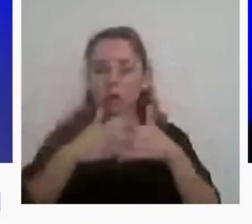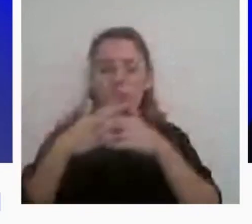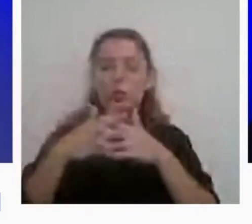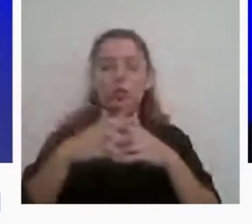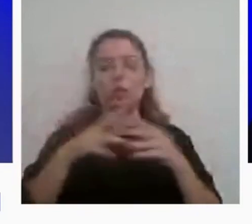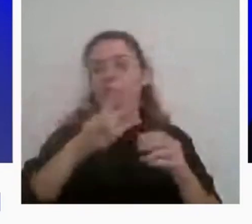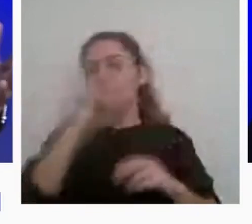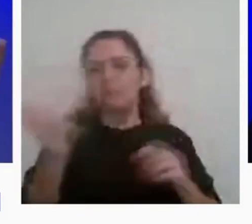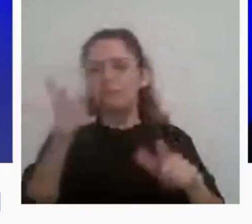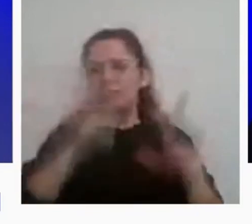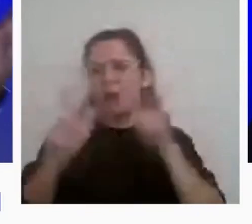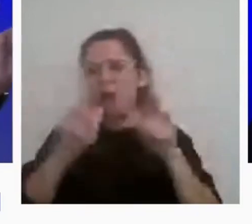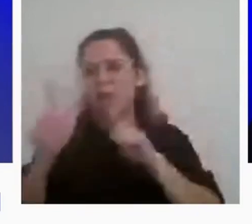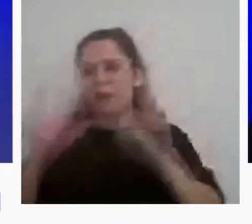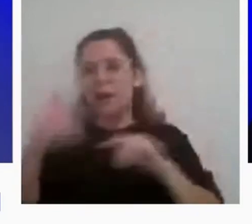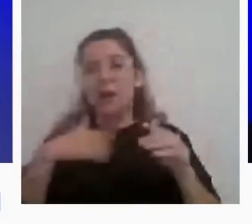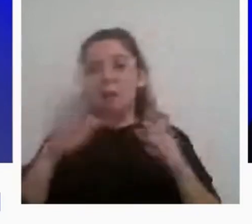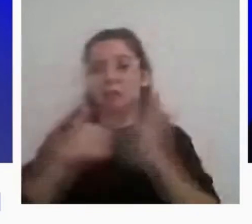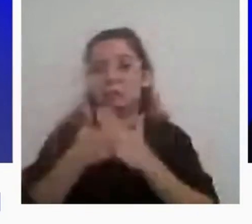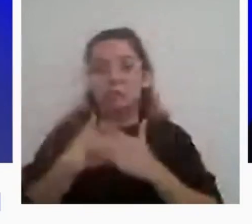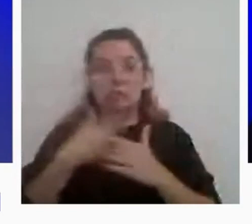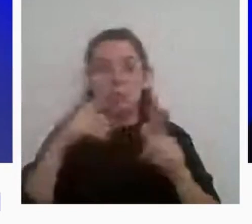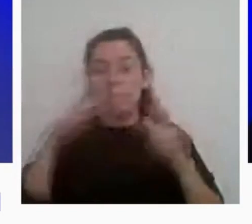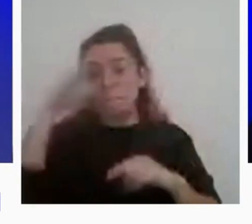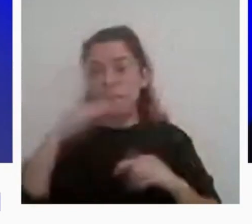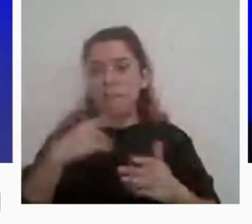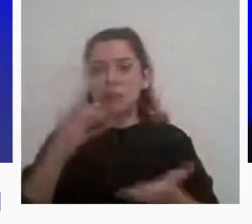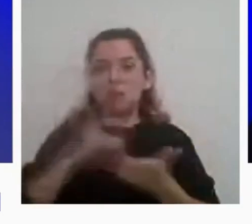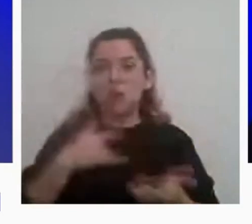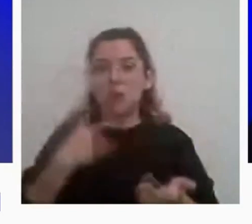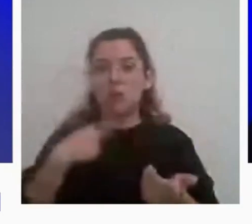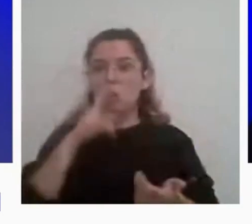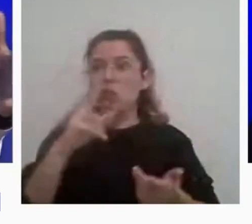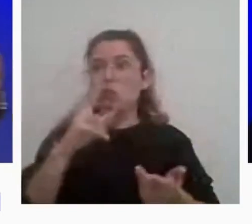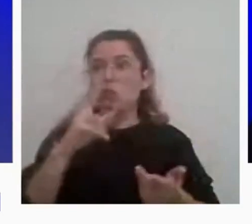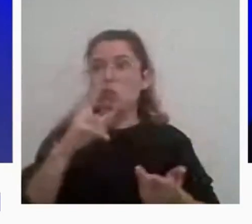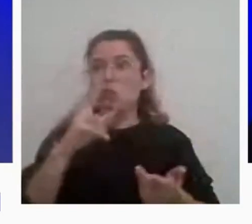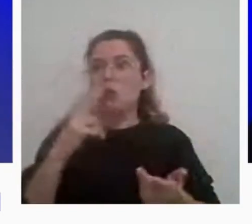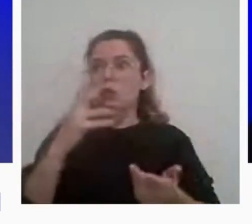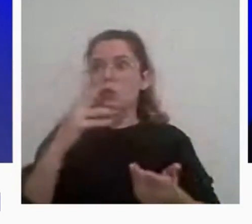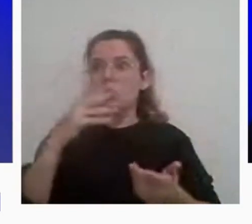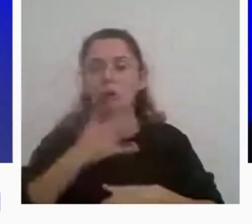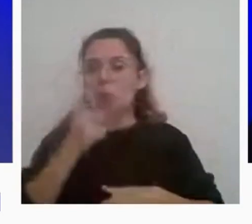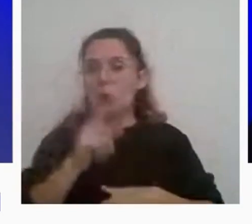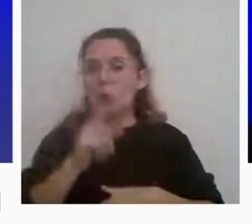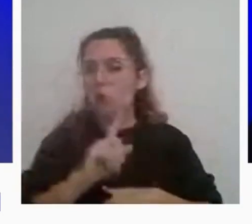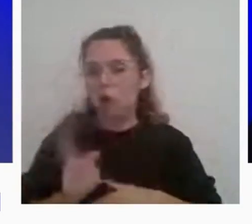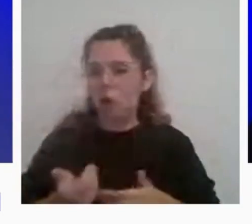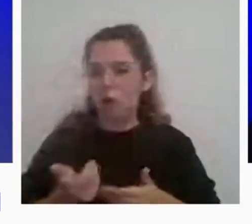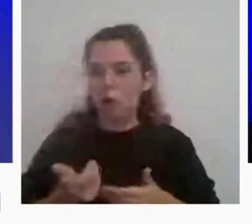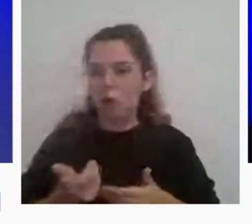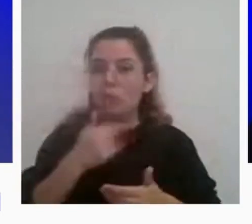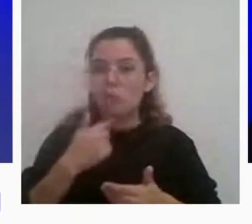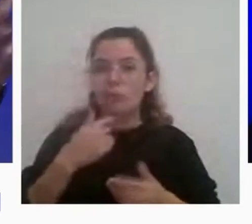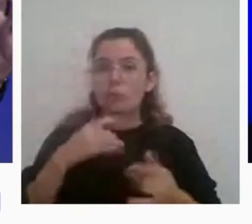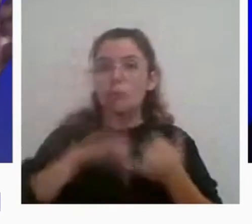me cambió, y cuando me di cuenta, llevaba 2 años sin conocer a mi hijo, llegaba a mi casa, le decía, ¿me ha dicho papá? Y decía a mi mujer, pues lleva diciéndotelo